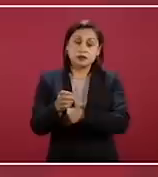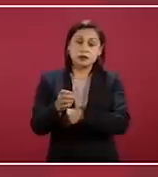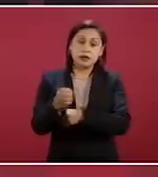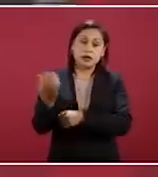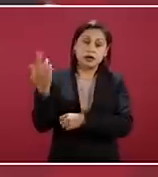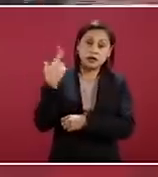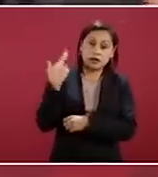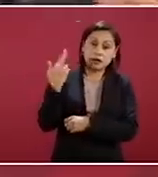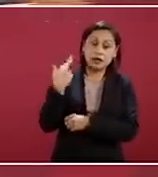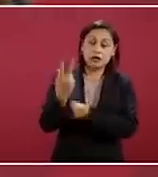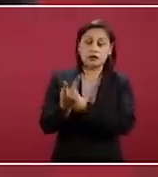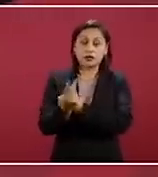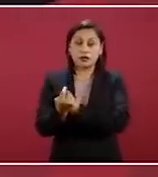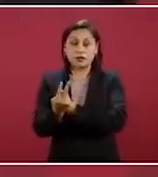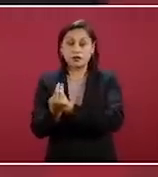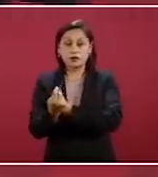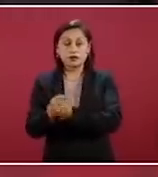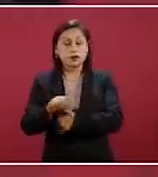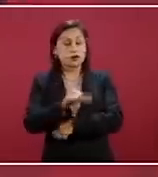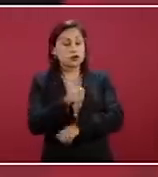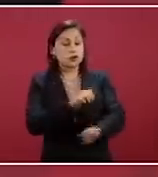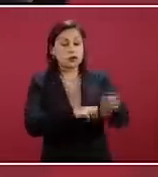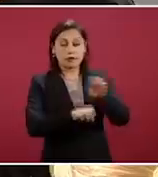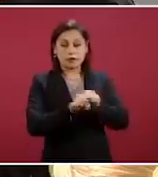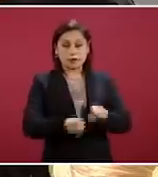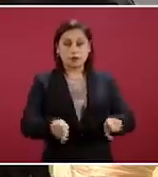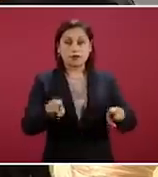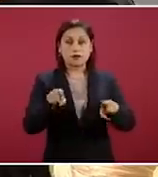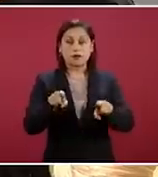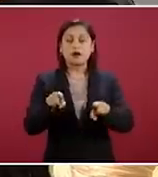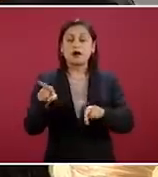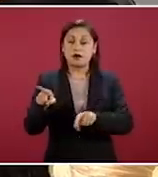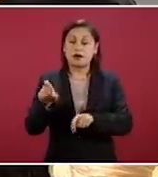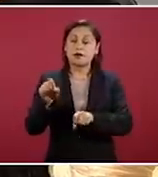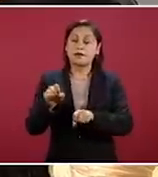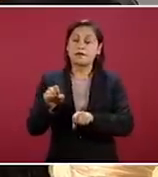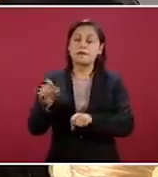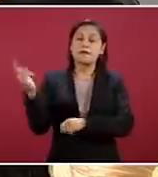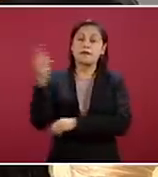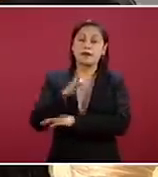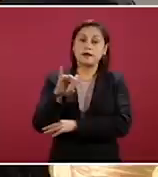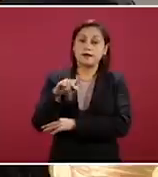Televisa y los dueños de Interjet. Nosotros